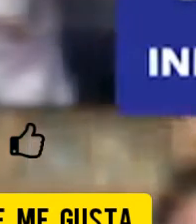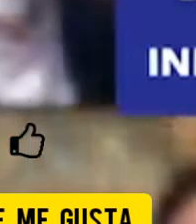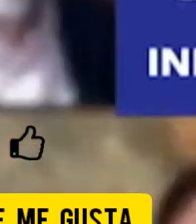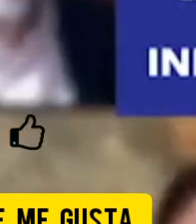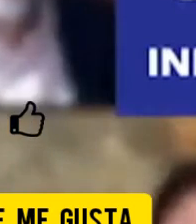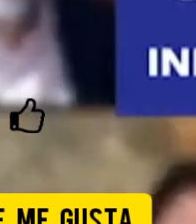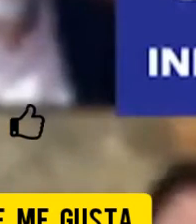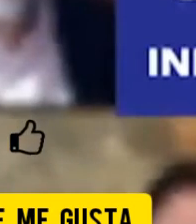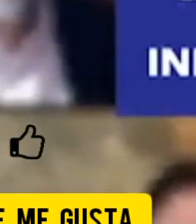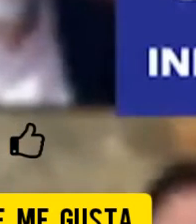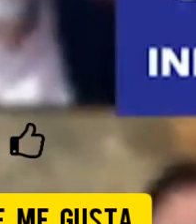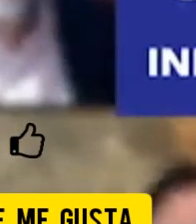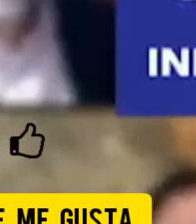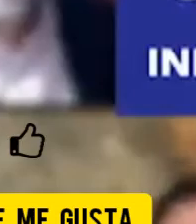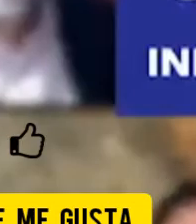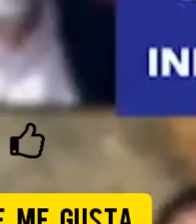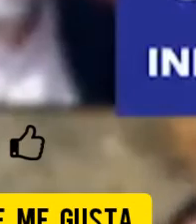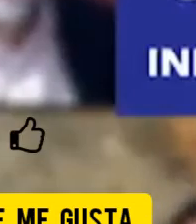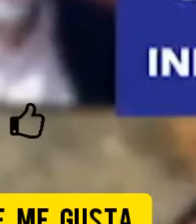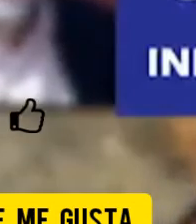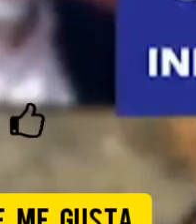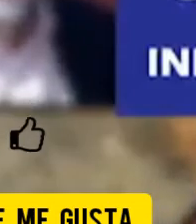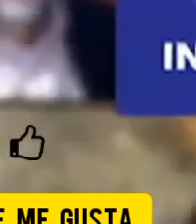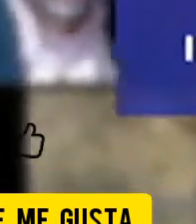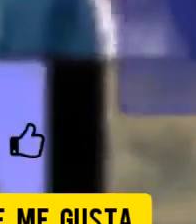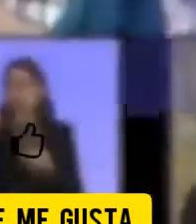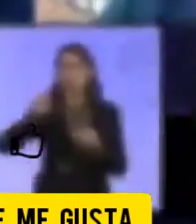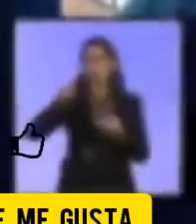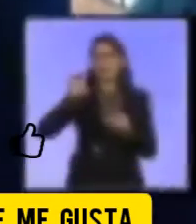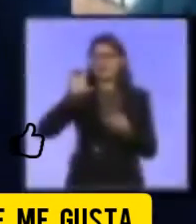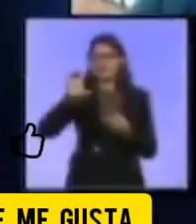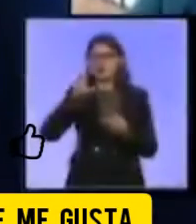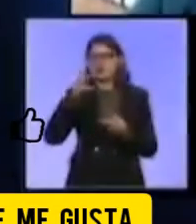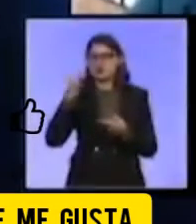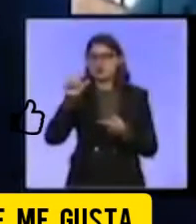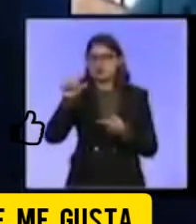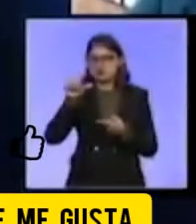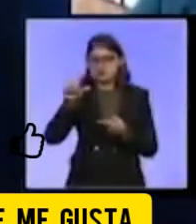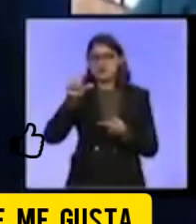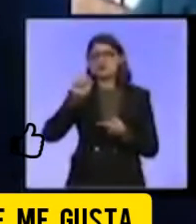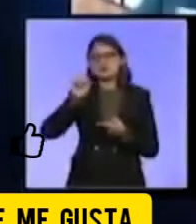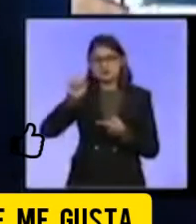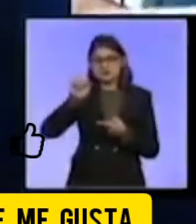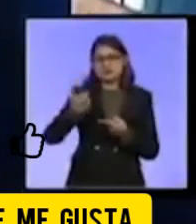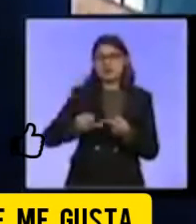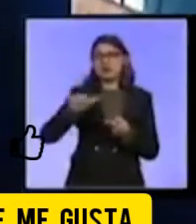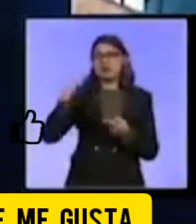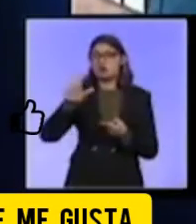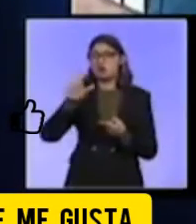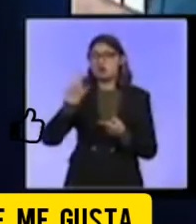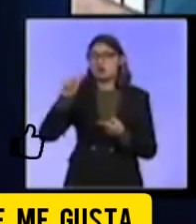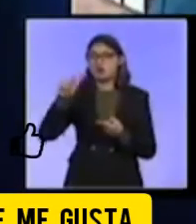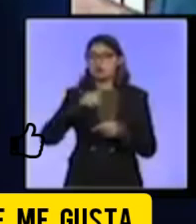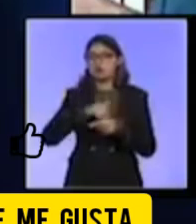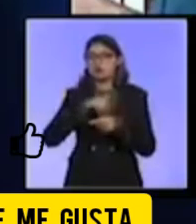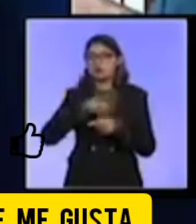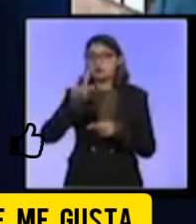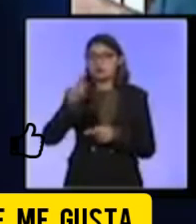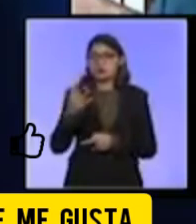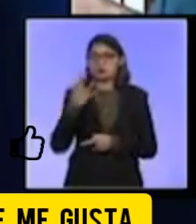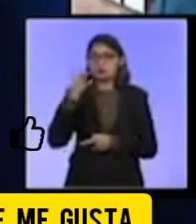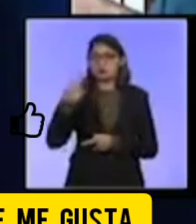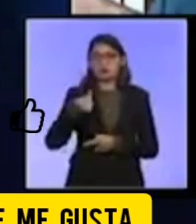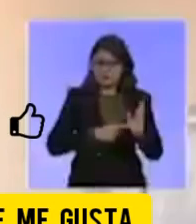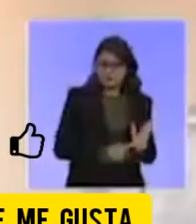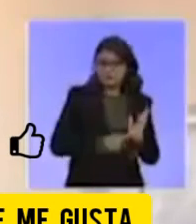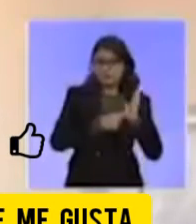paralelamente multó a Morena por no presentar los informes de gastos de precampañas. En sesión pública por videoconferencia, las y los magistrados confirmaron la multa